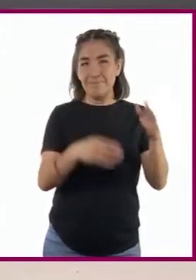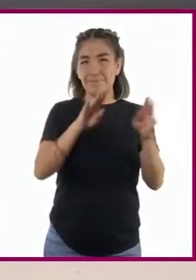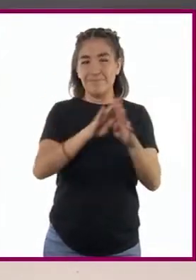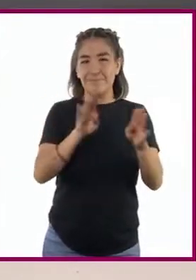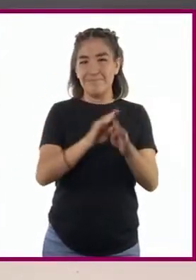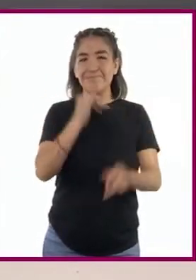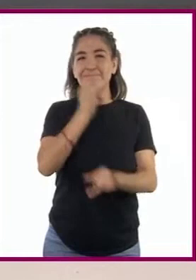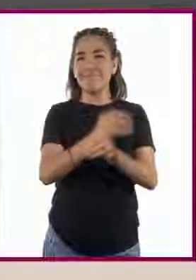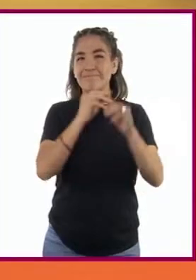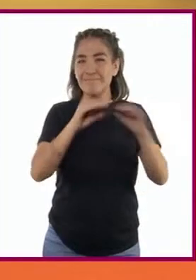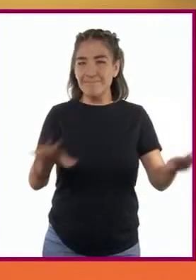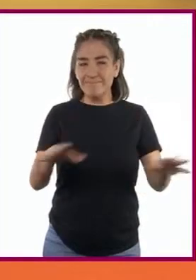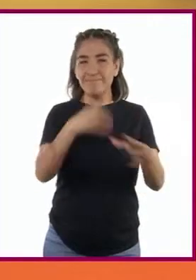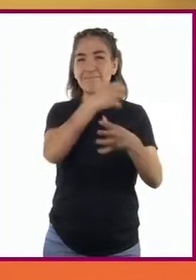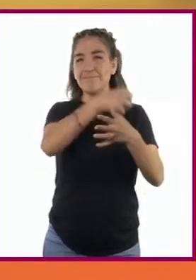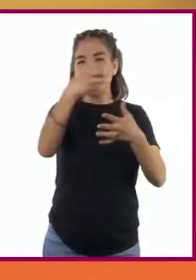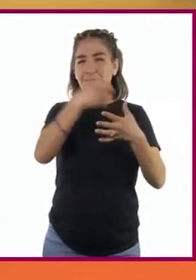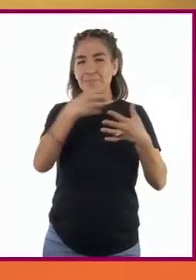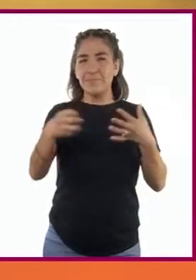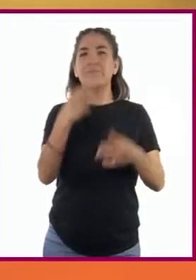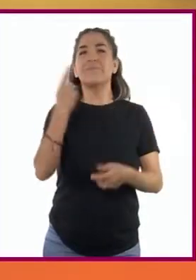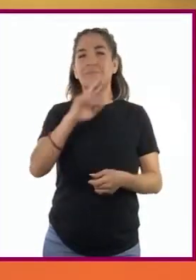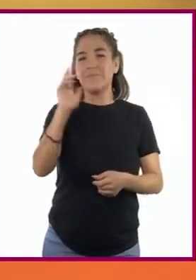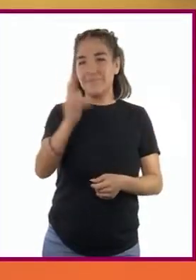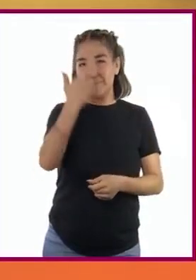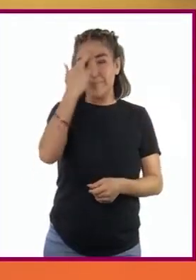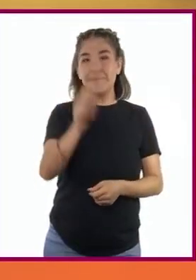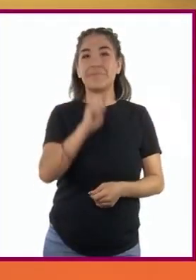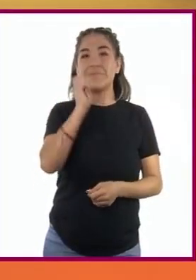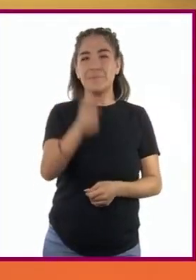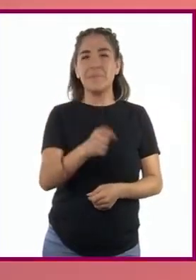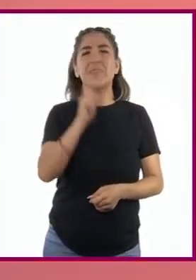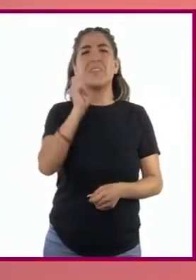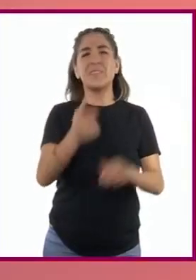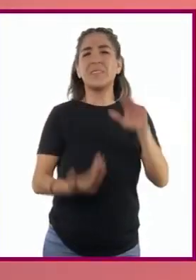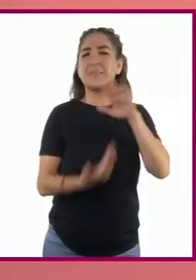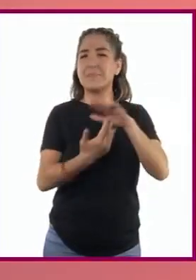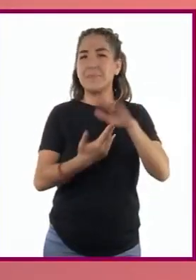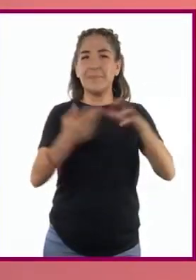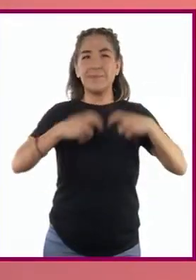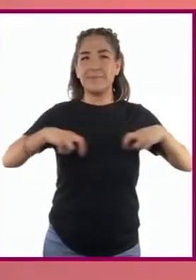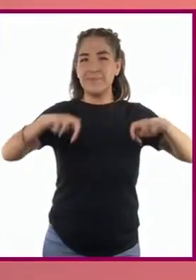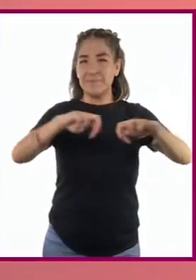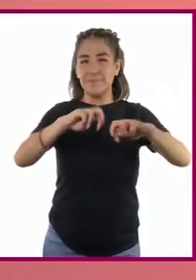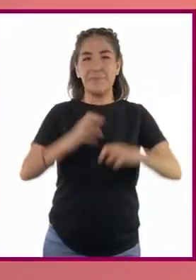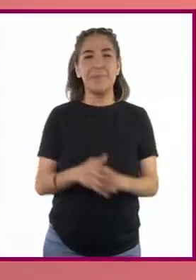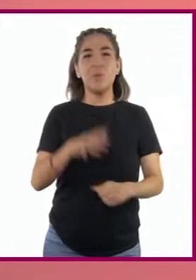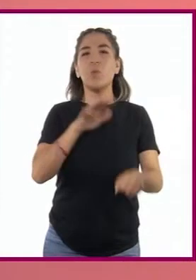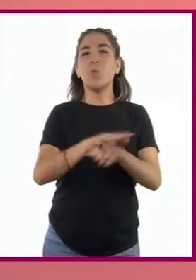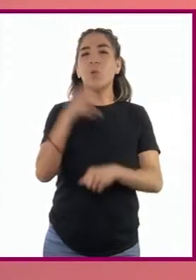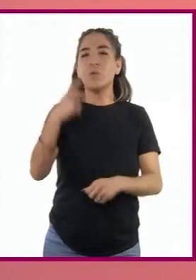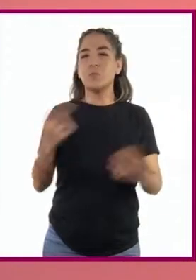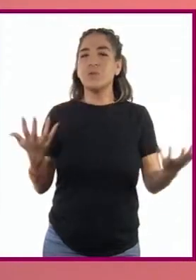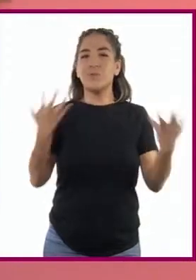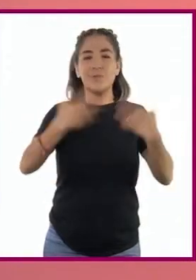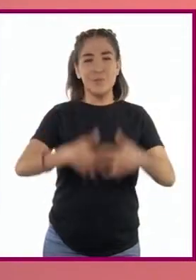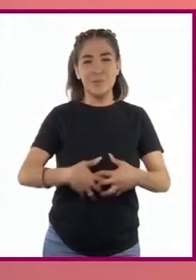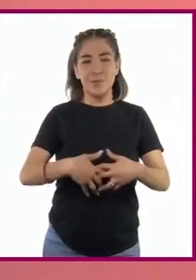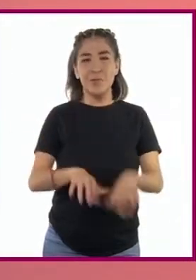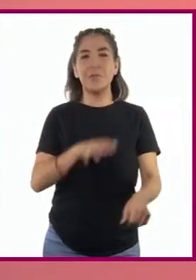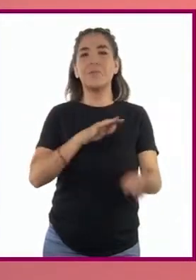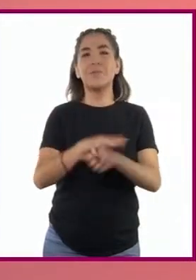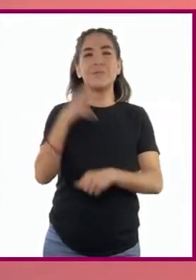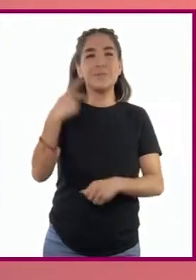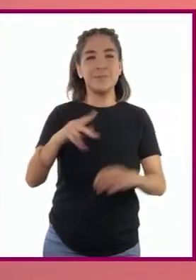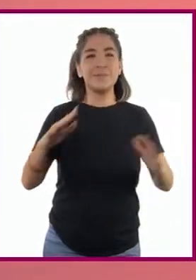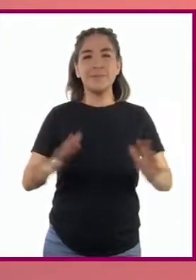Para esto será necesario recordar qué es una mesa redonda, cuál es su función y cuál la de